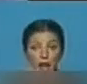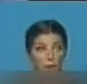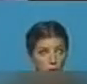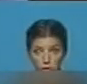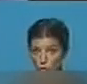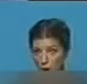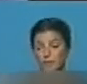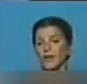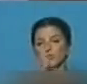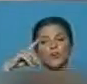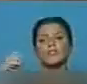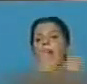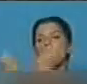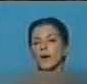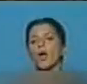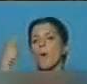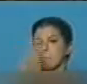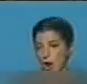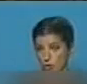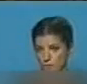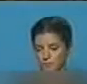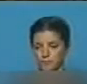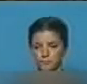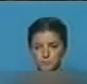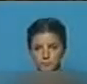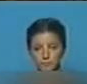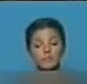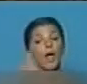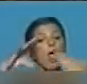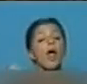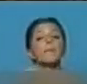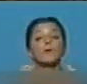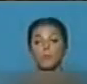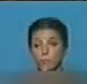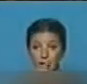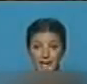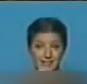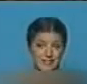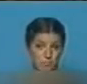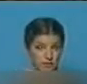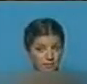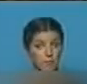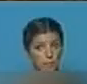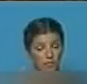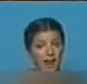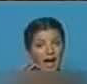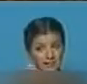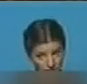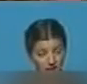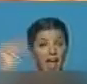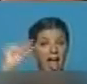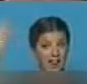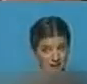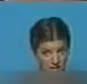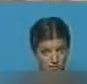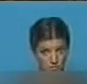la mayoría está de acuerdo con la entrega. El arreglo con los holdouts es necesario para acceder al mercado de crédito.